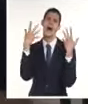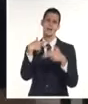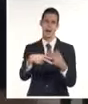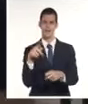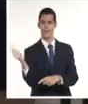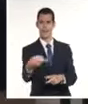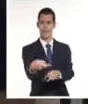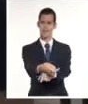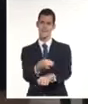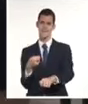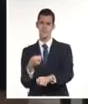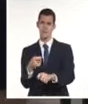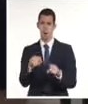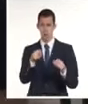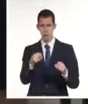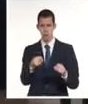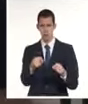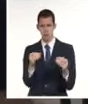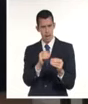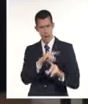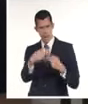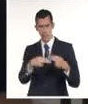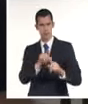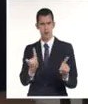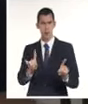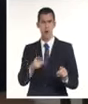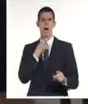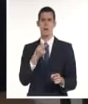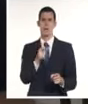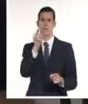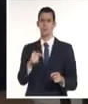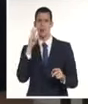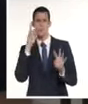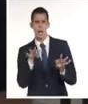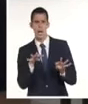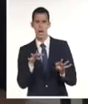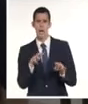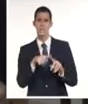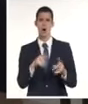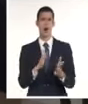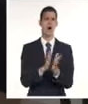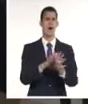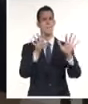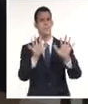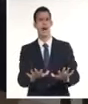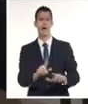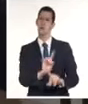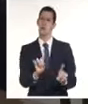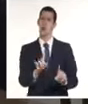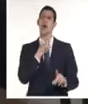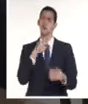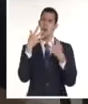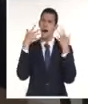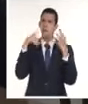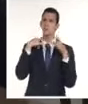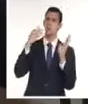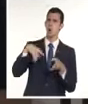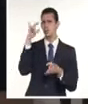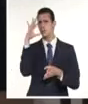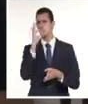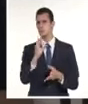acciones, ¿por qué no se detuvo de inmediato este show tan desagradable? ¿El gato está vivo o no? ¿Qué pasó con